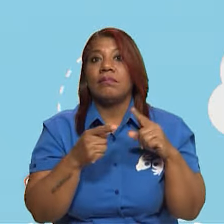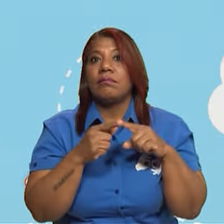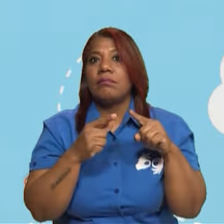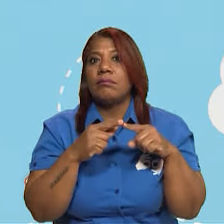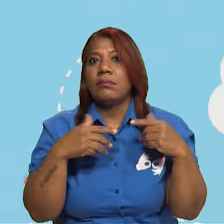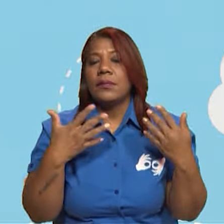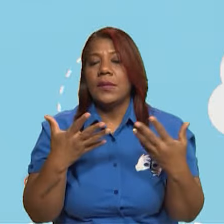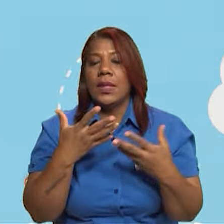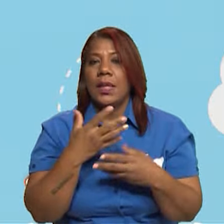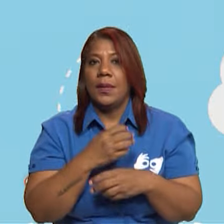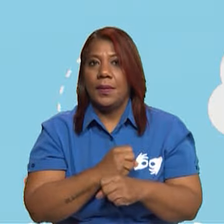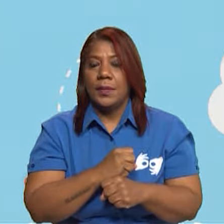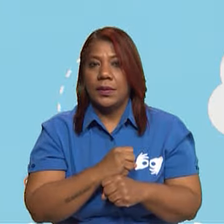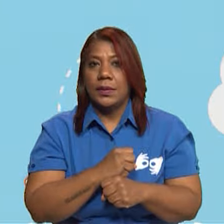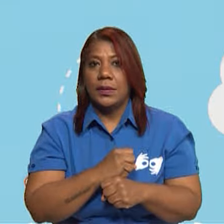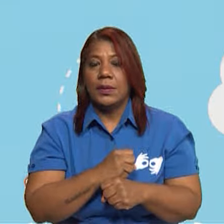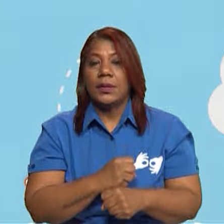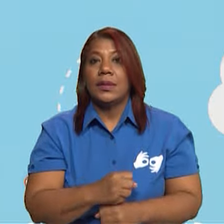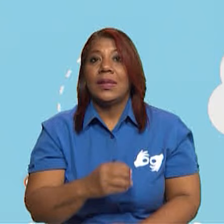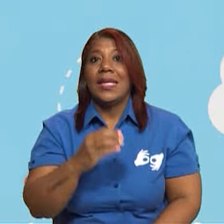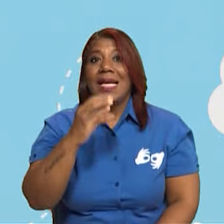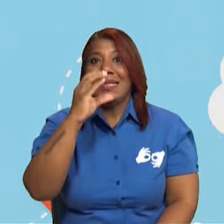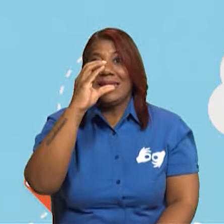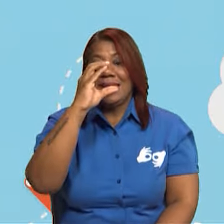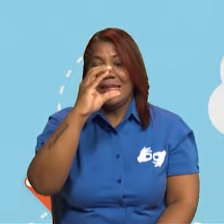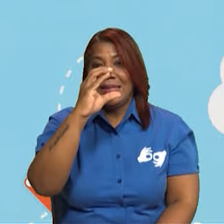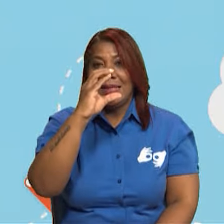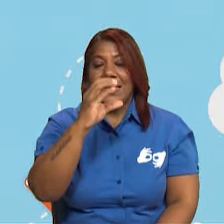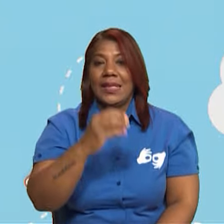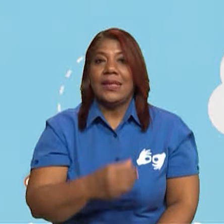entonces las centenas